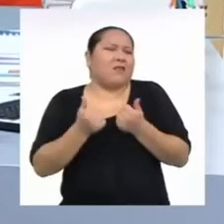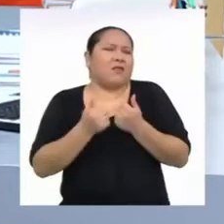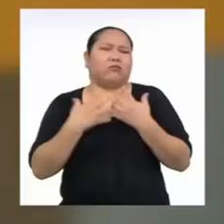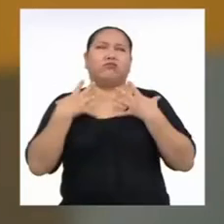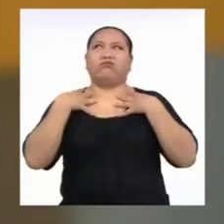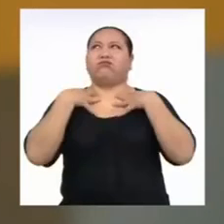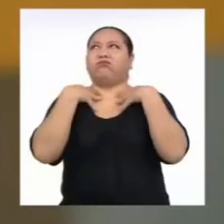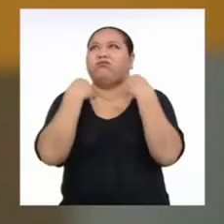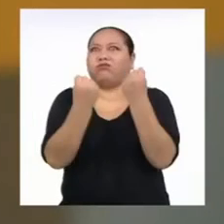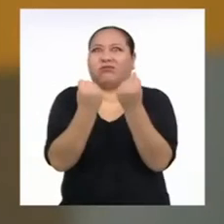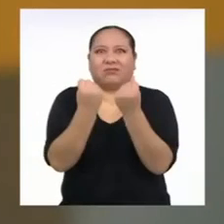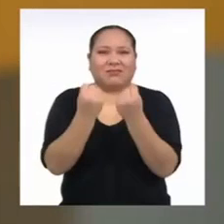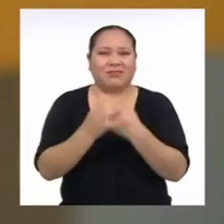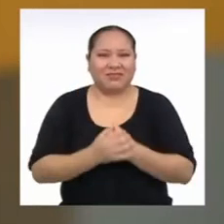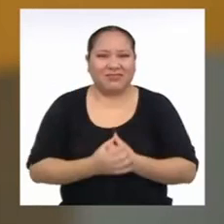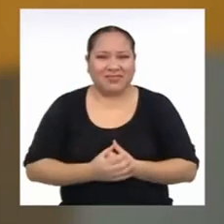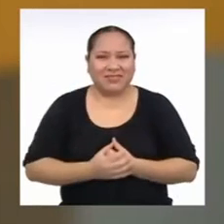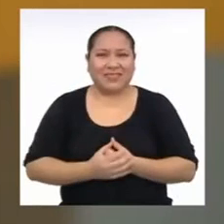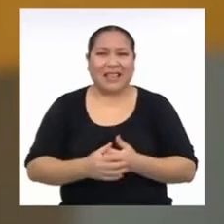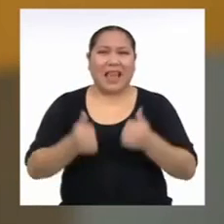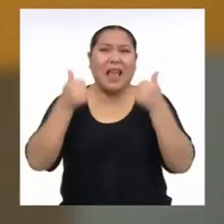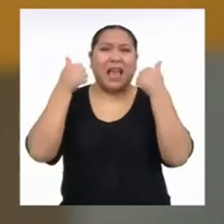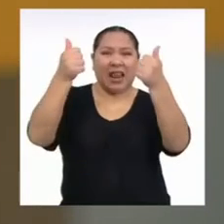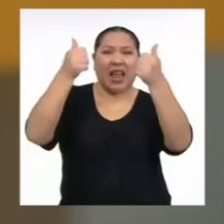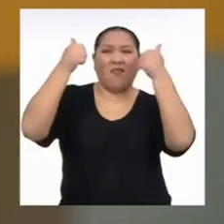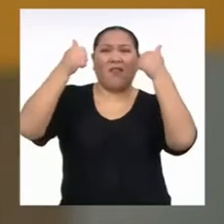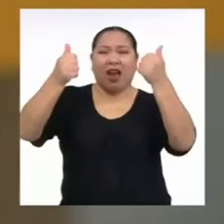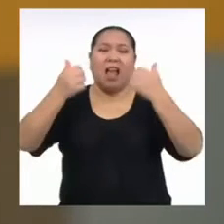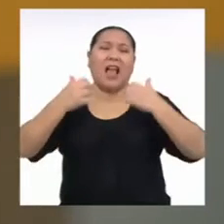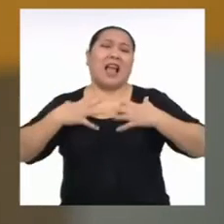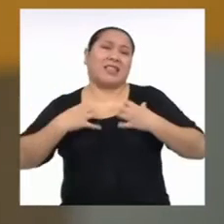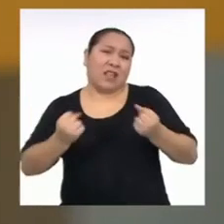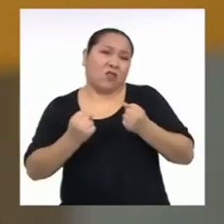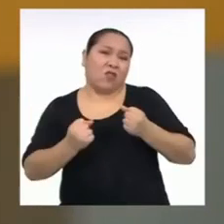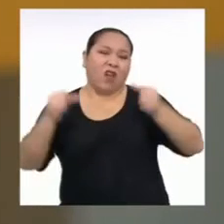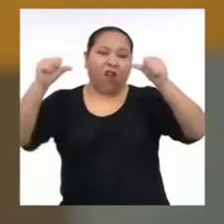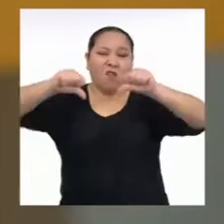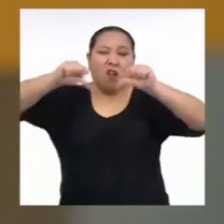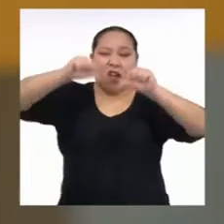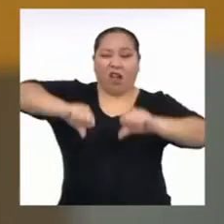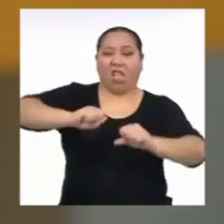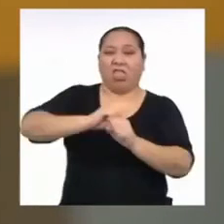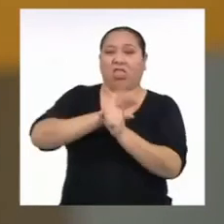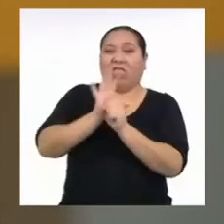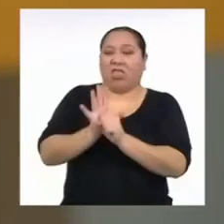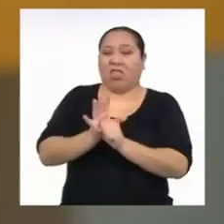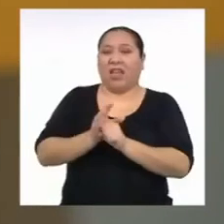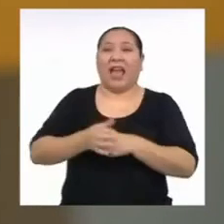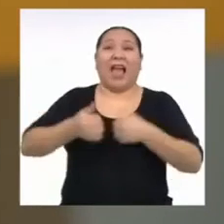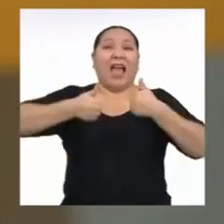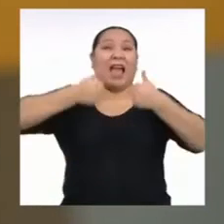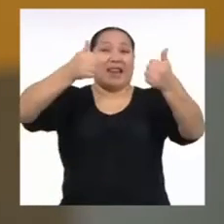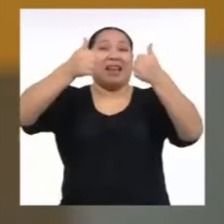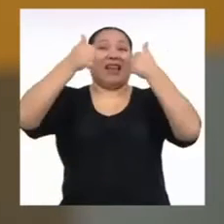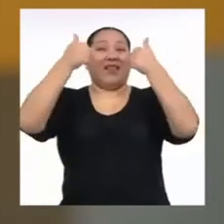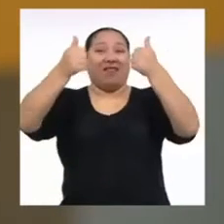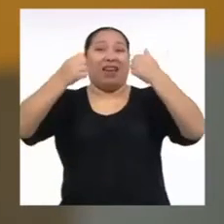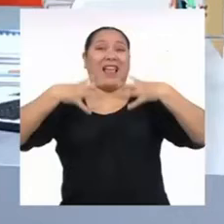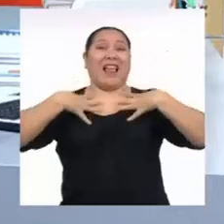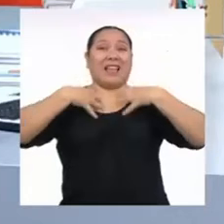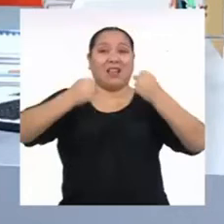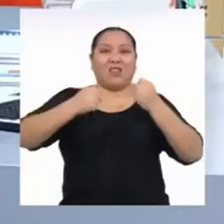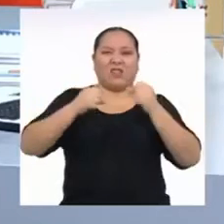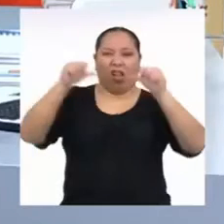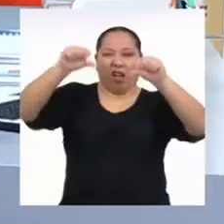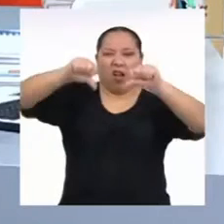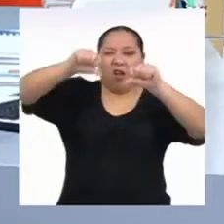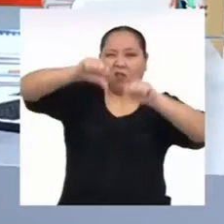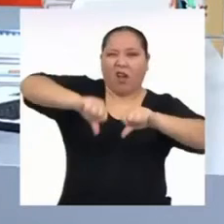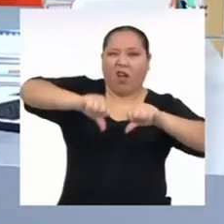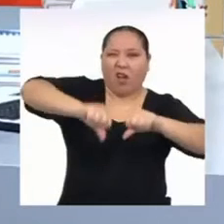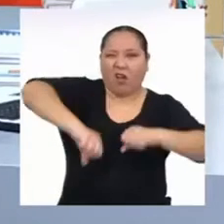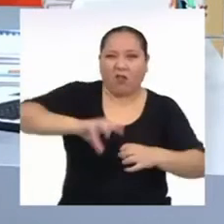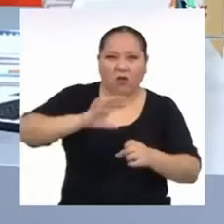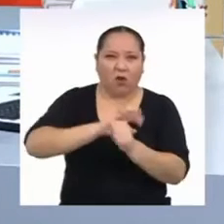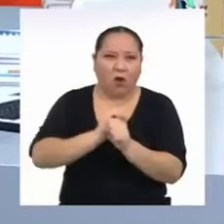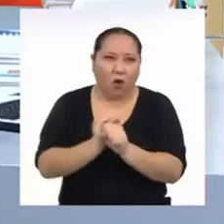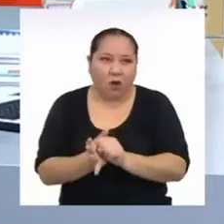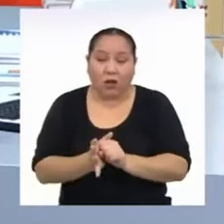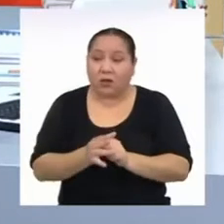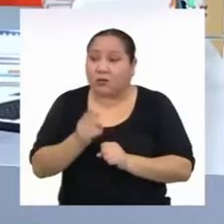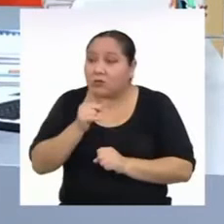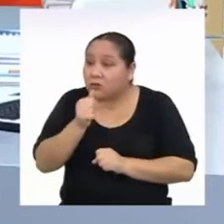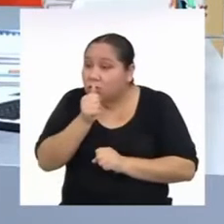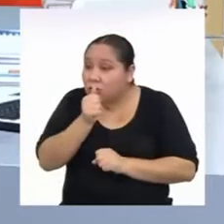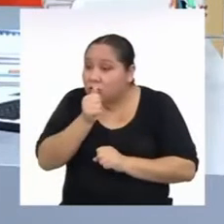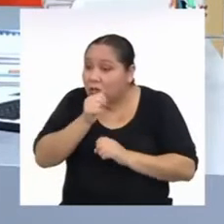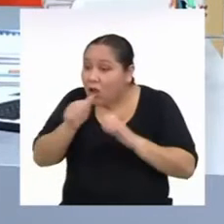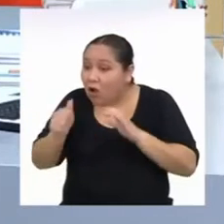saludable. ¡Arriba la salud! ¡Abajo coronavirus! ¡Arriba la salud! ¡Abajo coronavirus! Ya escóndete, tocino,